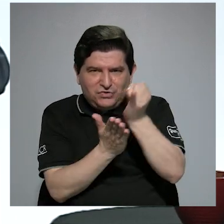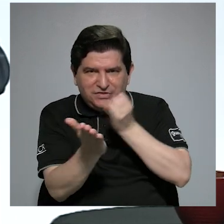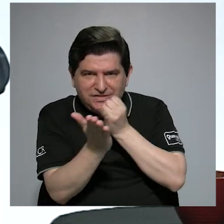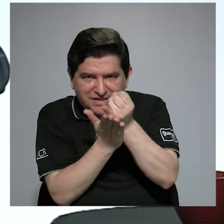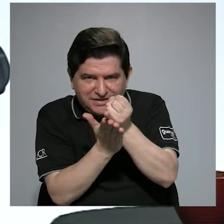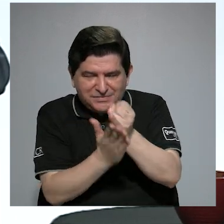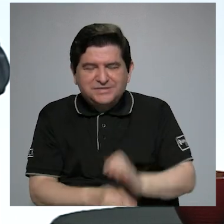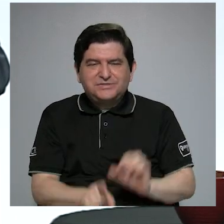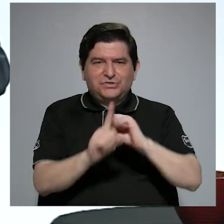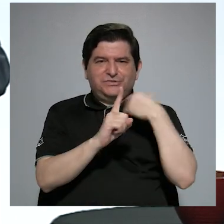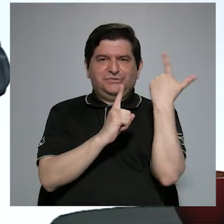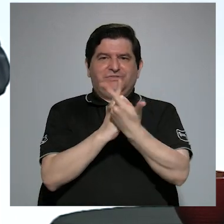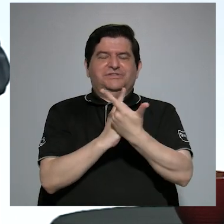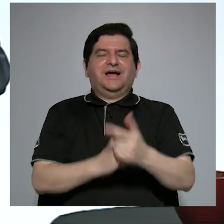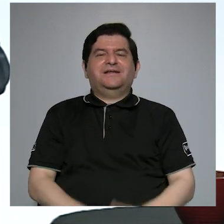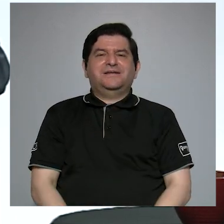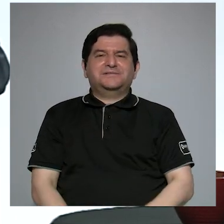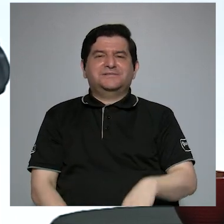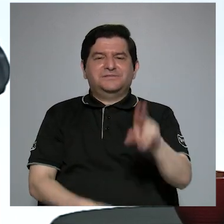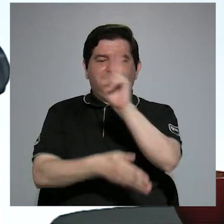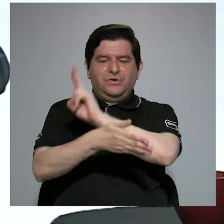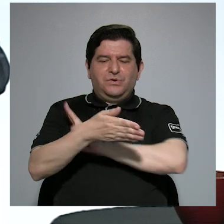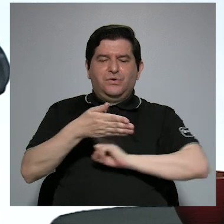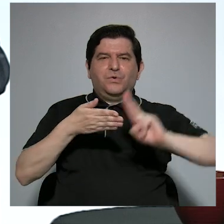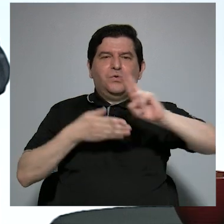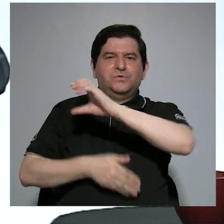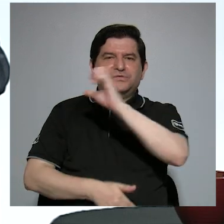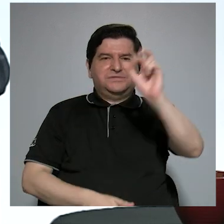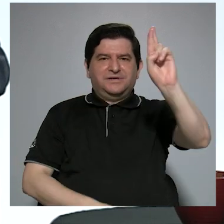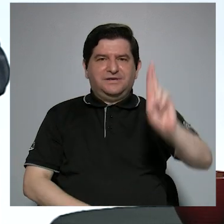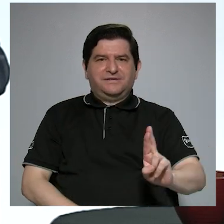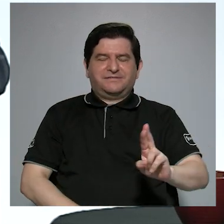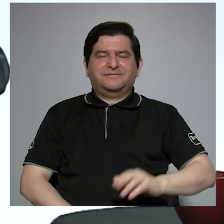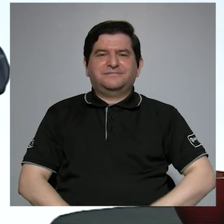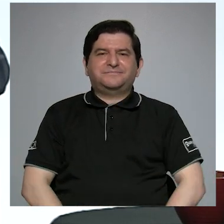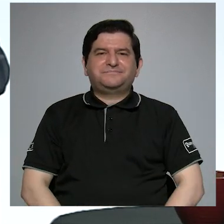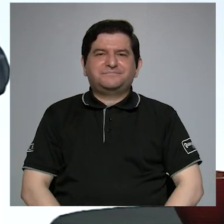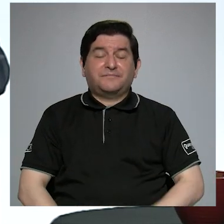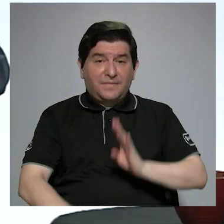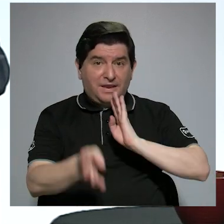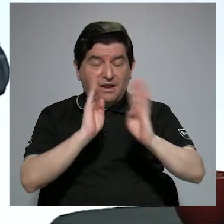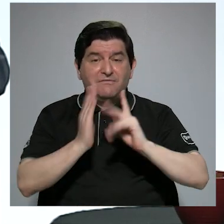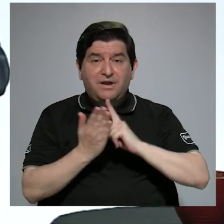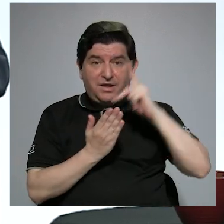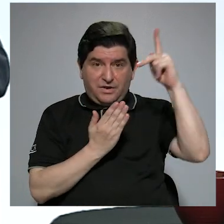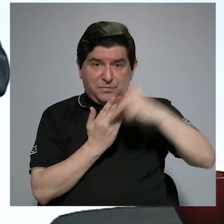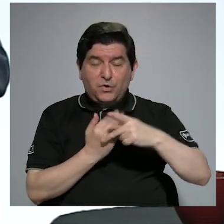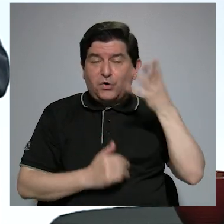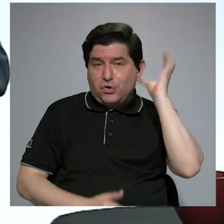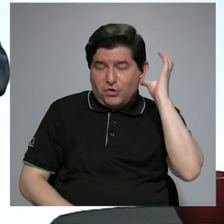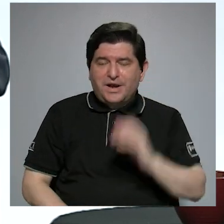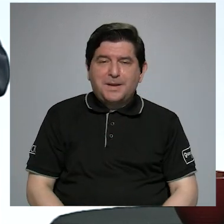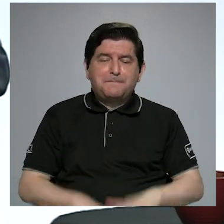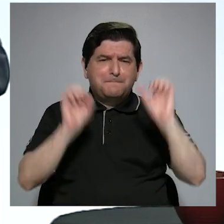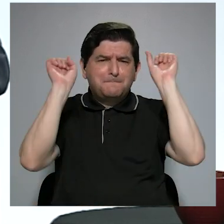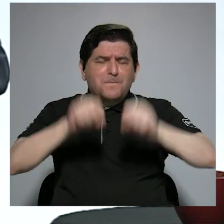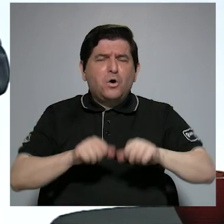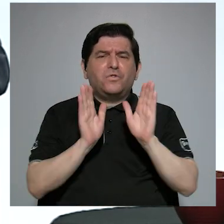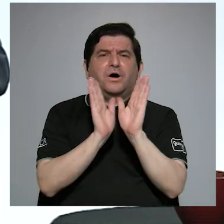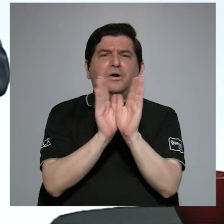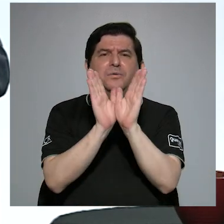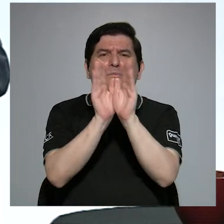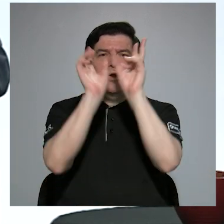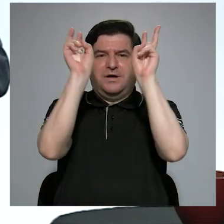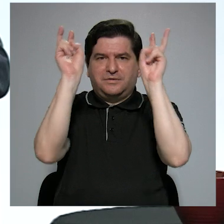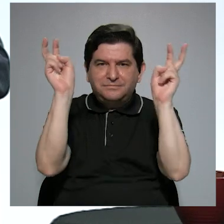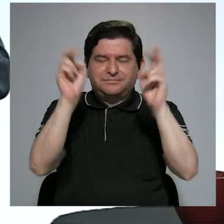Instituto de Investigaciones Sociales de la Universidad de Costa Rica. Estamos hablando del programa de radio